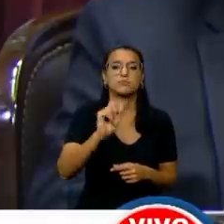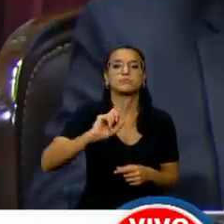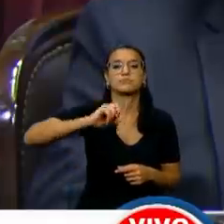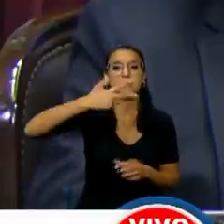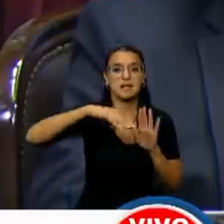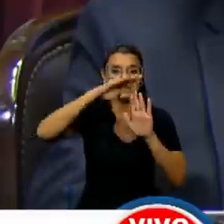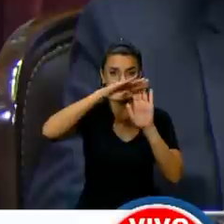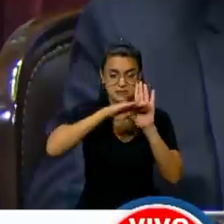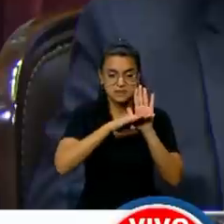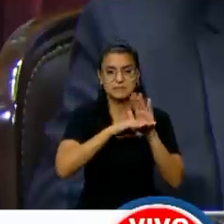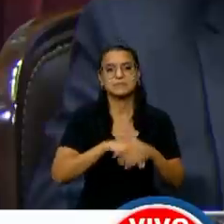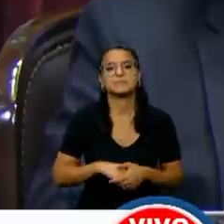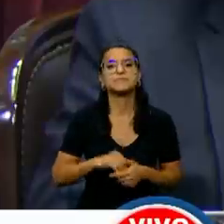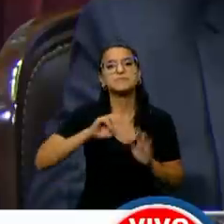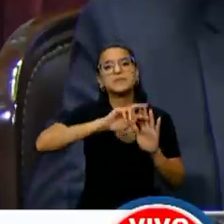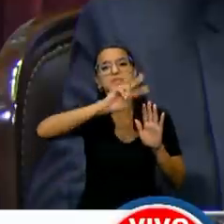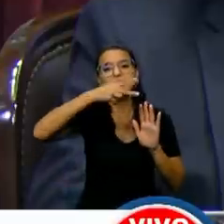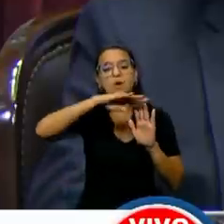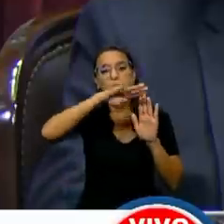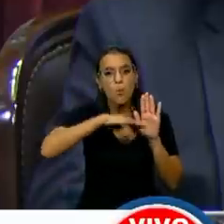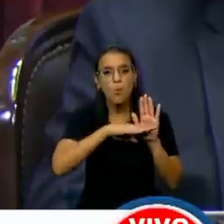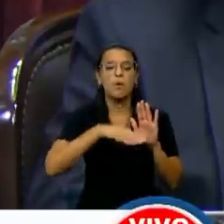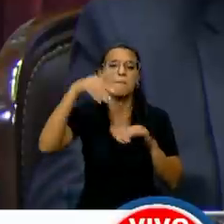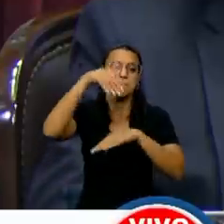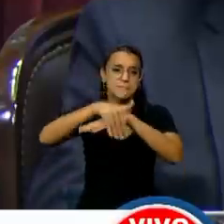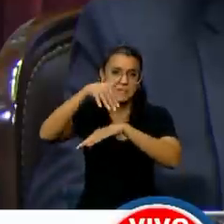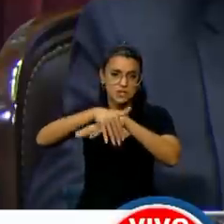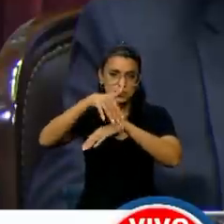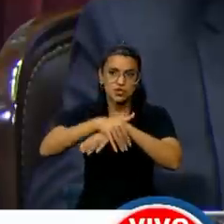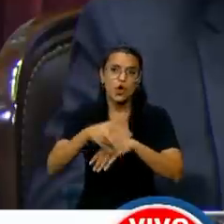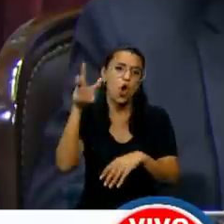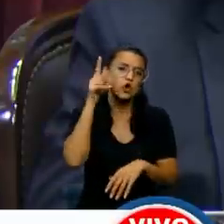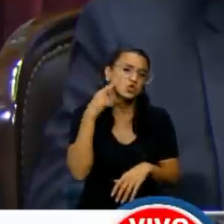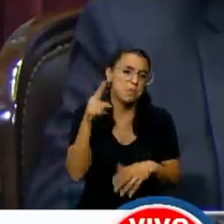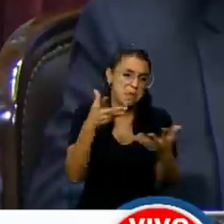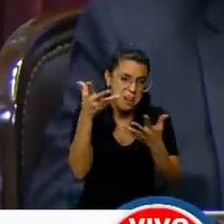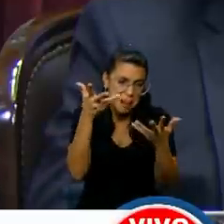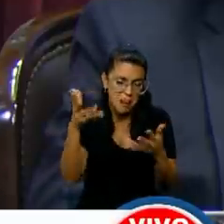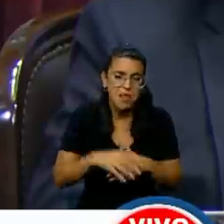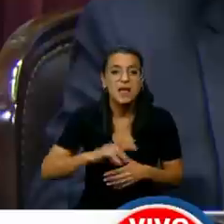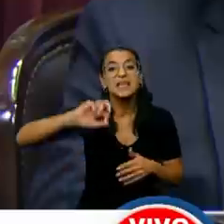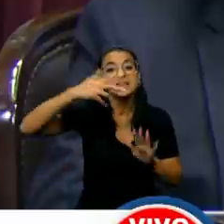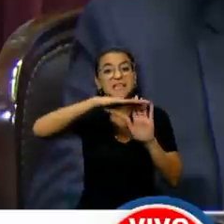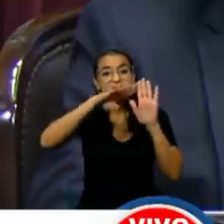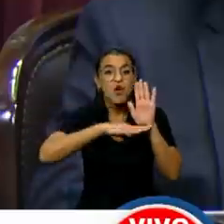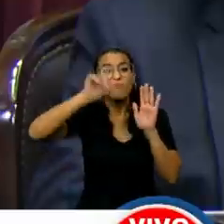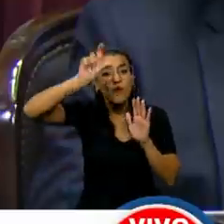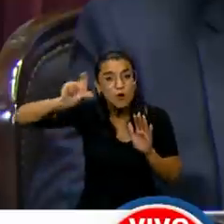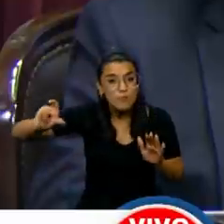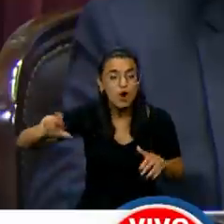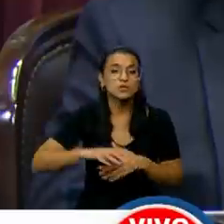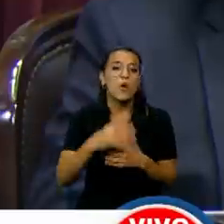chaco segundos media más misiones ocho mil y pico tercero le diga formosa